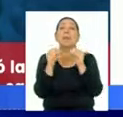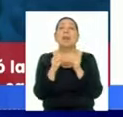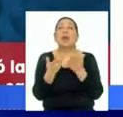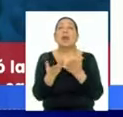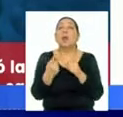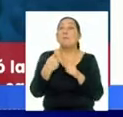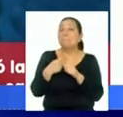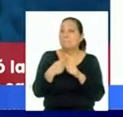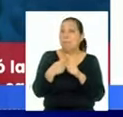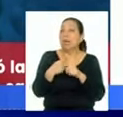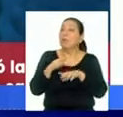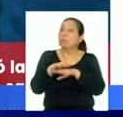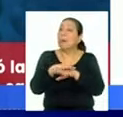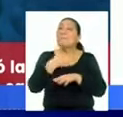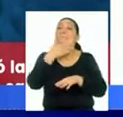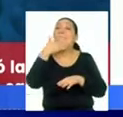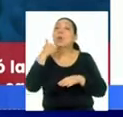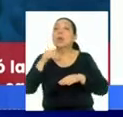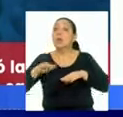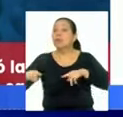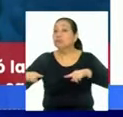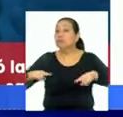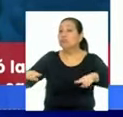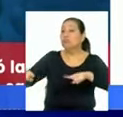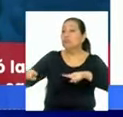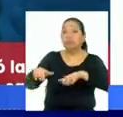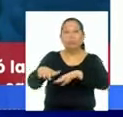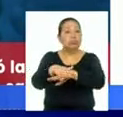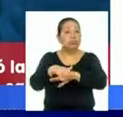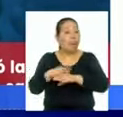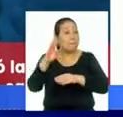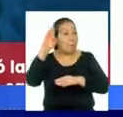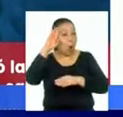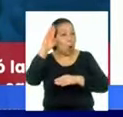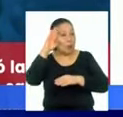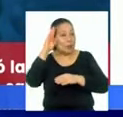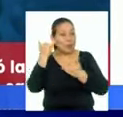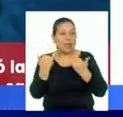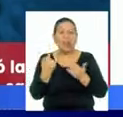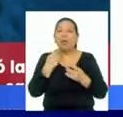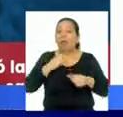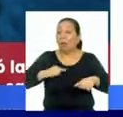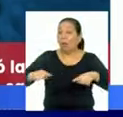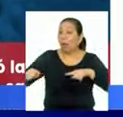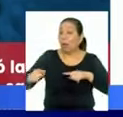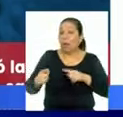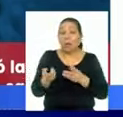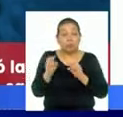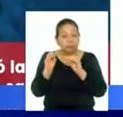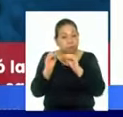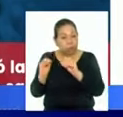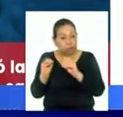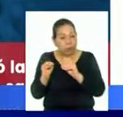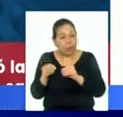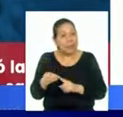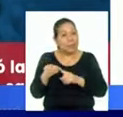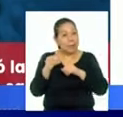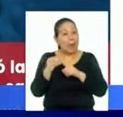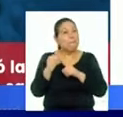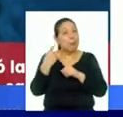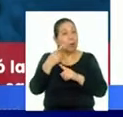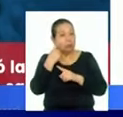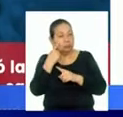se suman para lograr una mejor administración en la Policía Nacional del Perú. Estos gerentes han pasado por capacitaciones especializadas